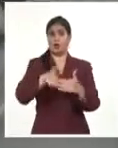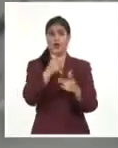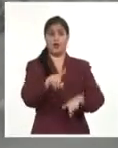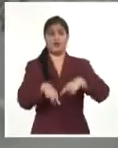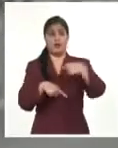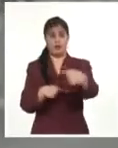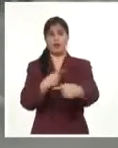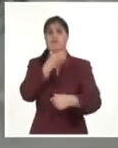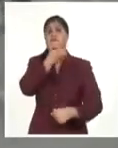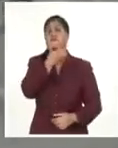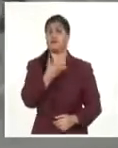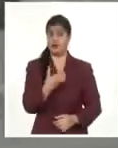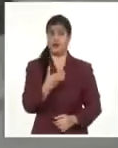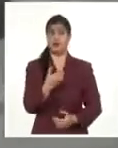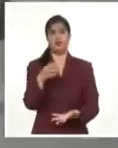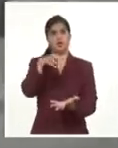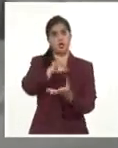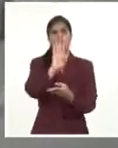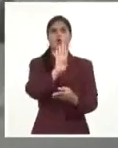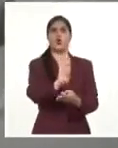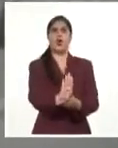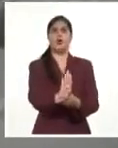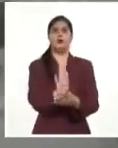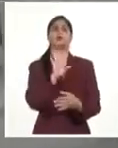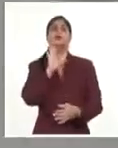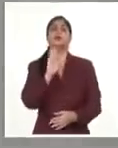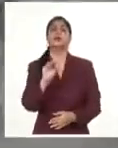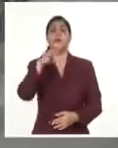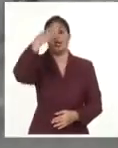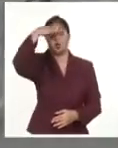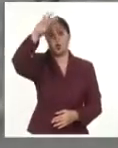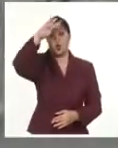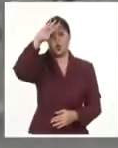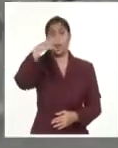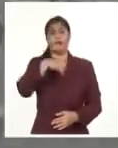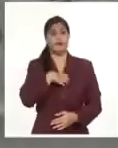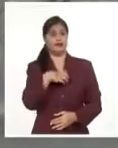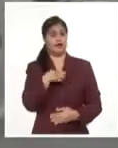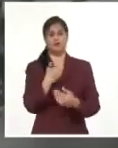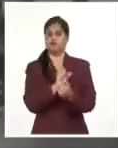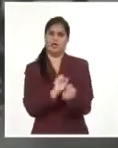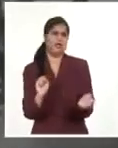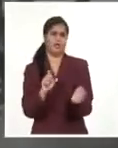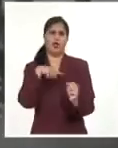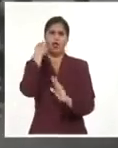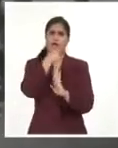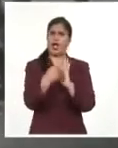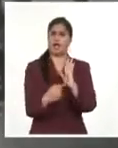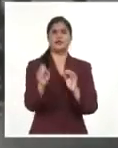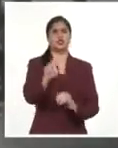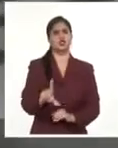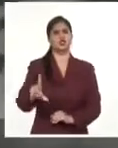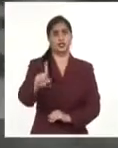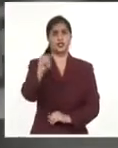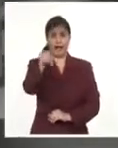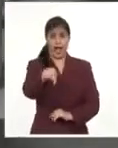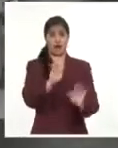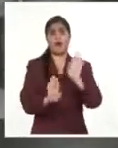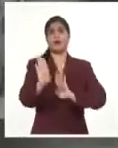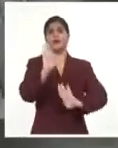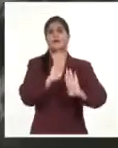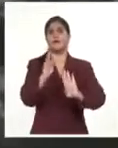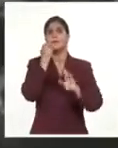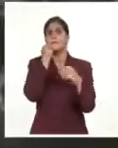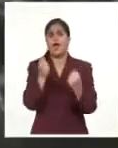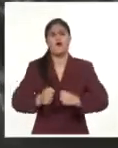de las víctimas del traicionero ataque, proclamó el carácter socialista del proceso cubano. Ahora se defendería no